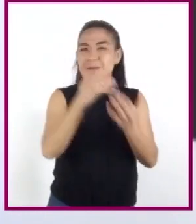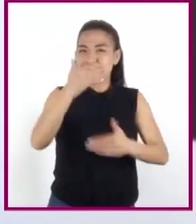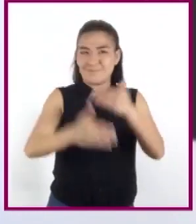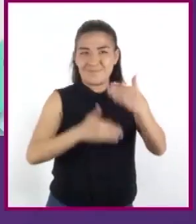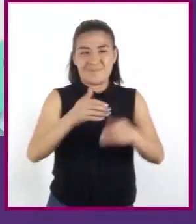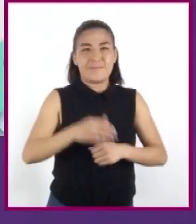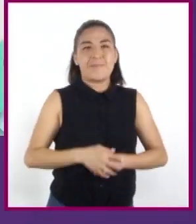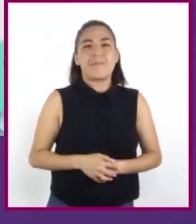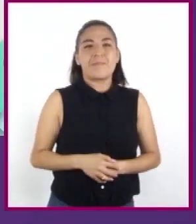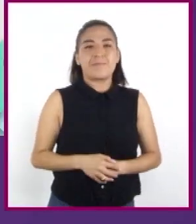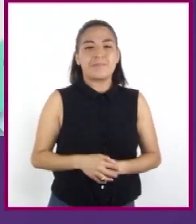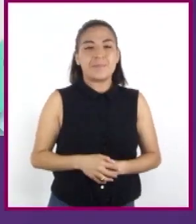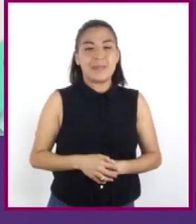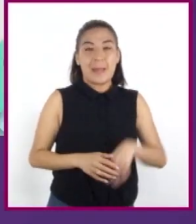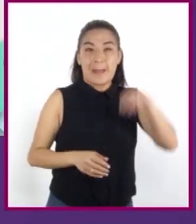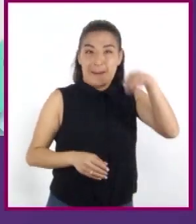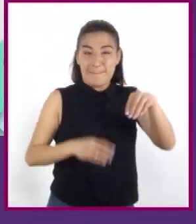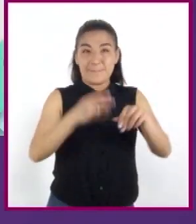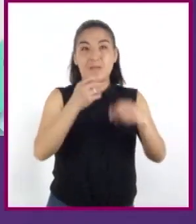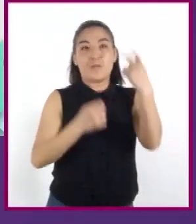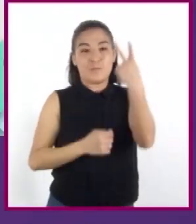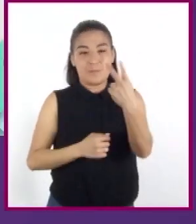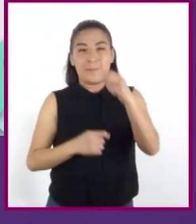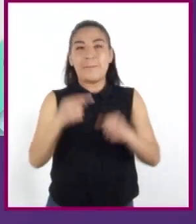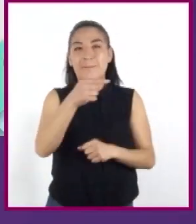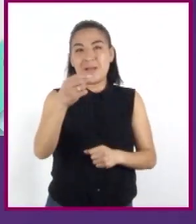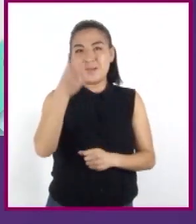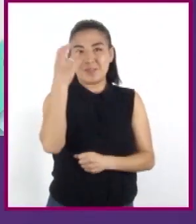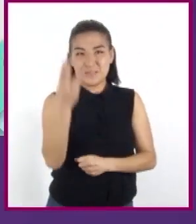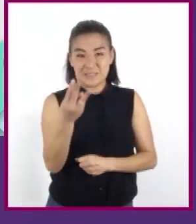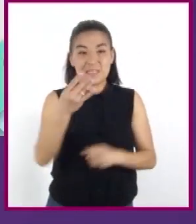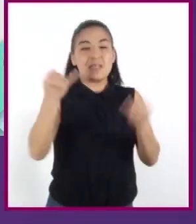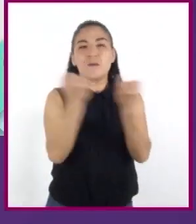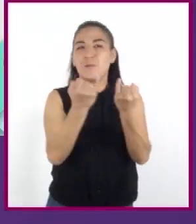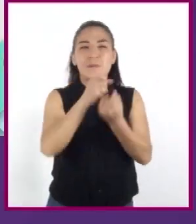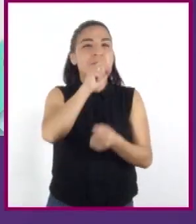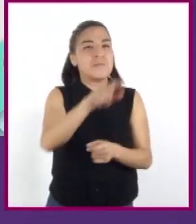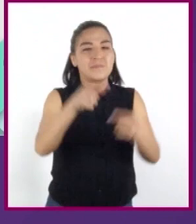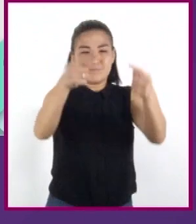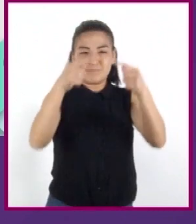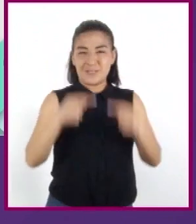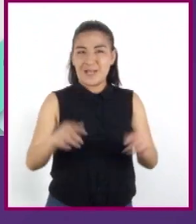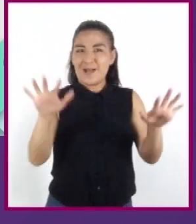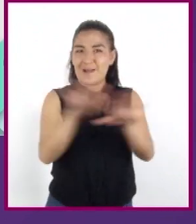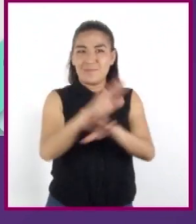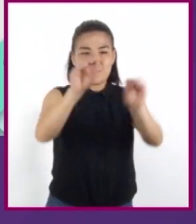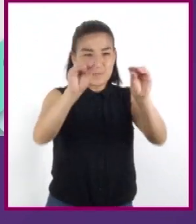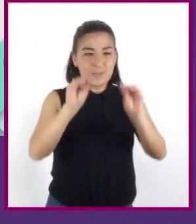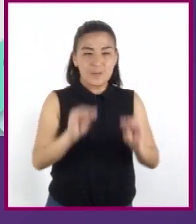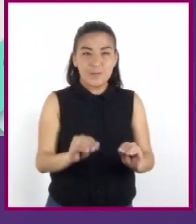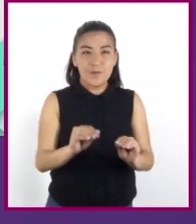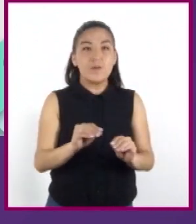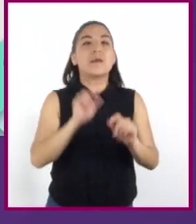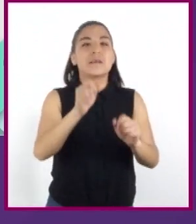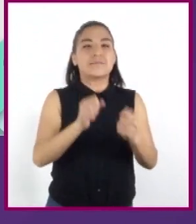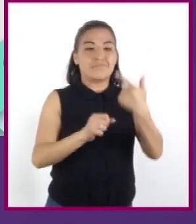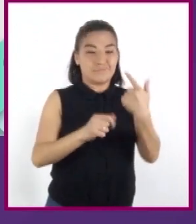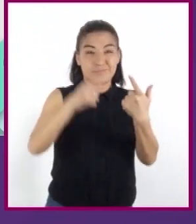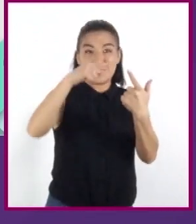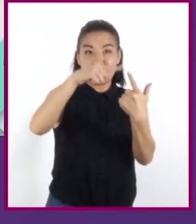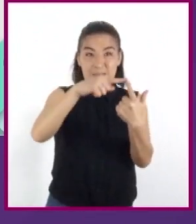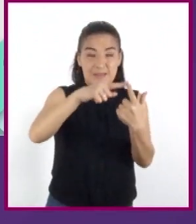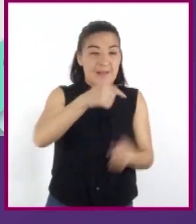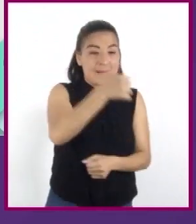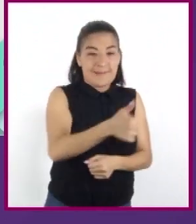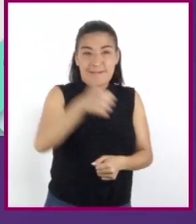herramienta. m al cuadrado menos 3 también es diferencia de cuadrados, entonces obtenemos la raíz cuadrada de cada